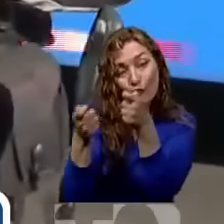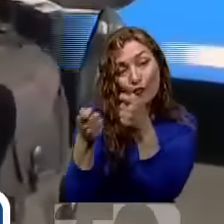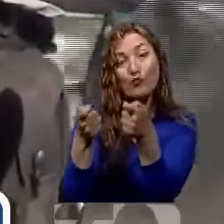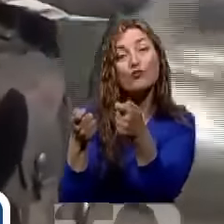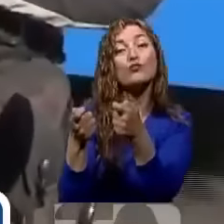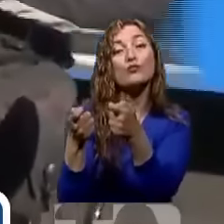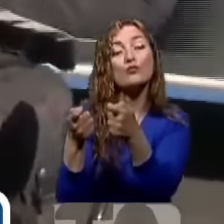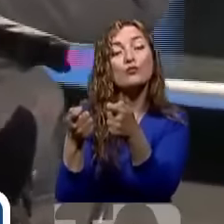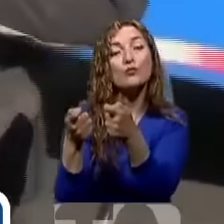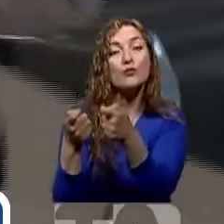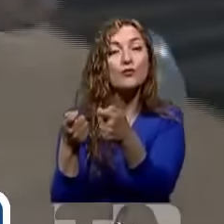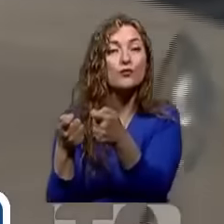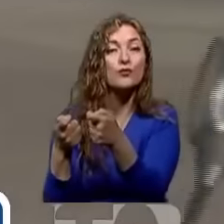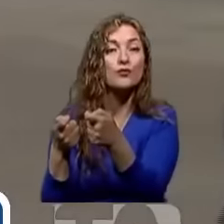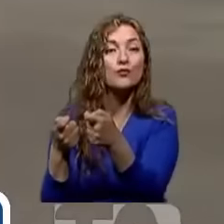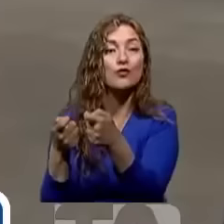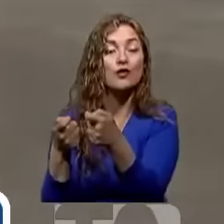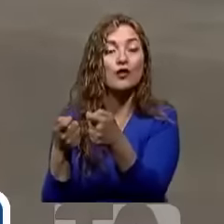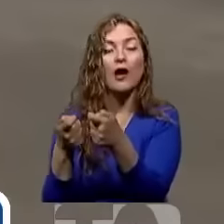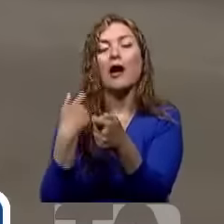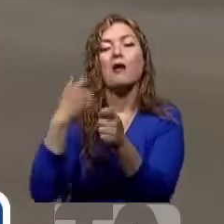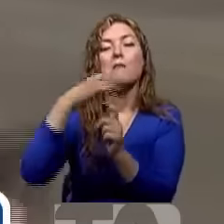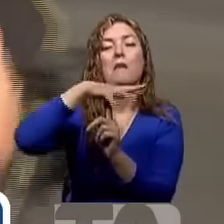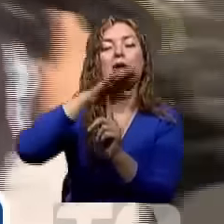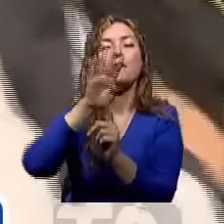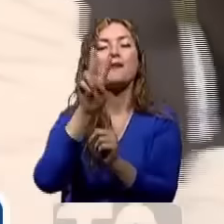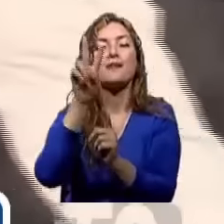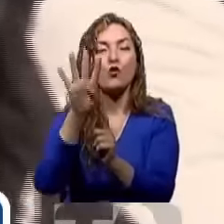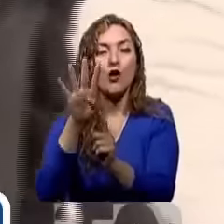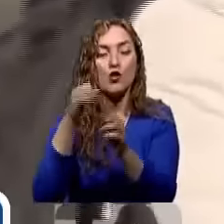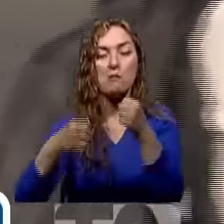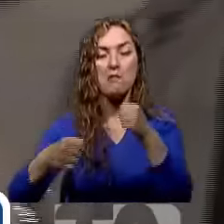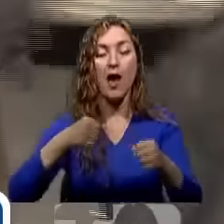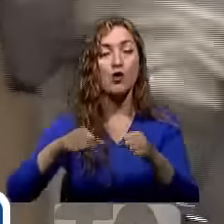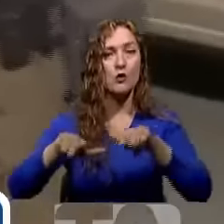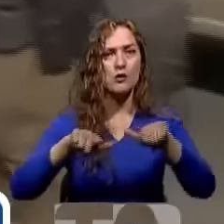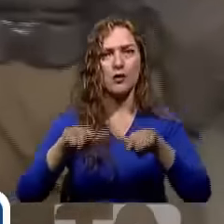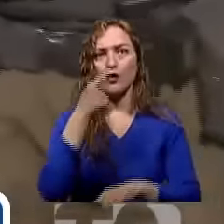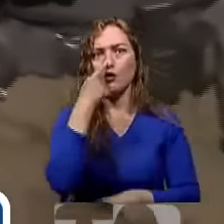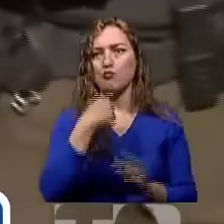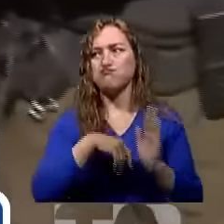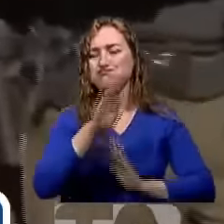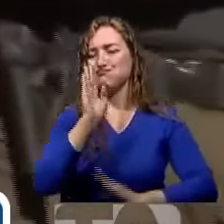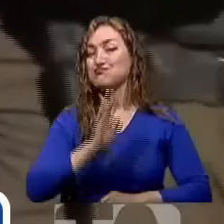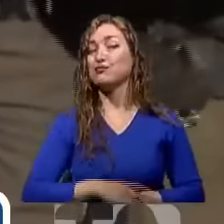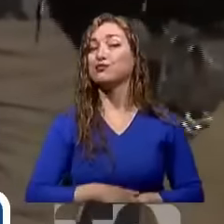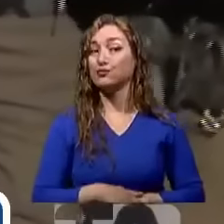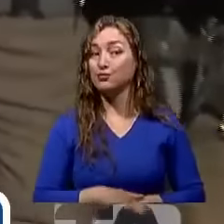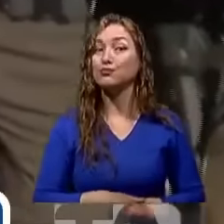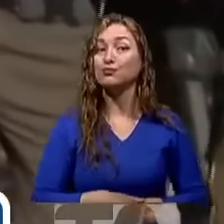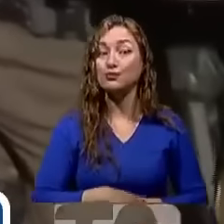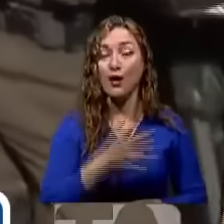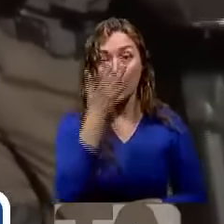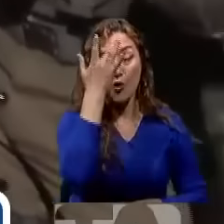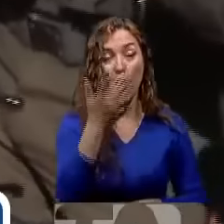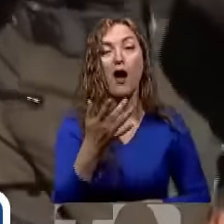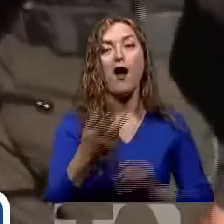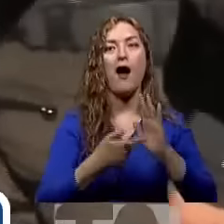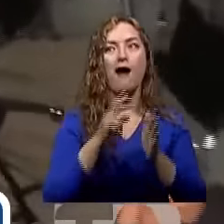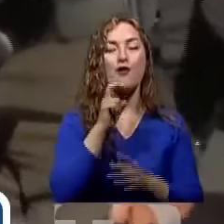es el Boulevard de la 24 de Mayo. Es un sitio de mucho interés porque, además de ser turístico, es el